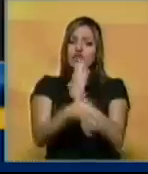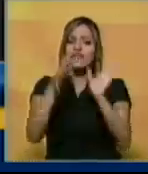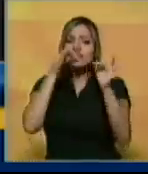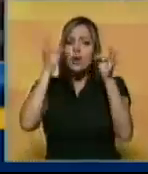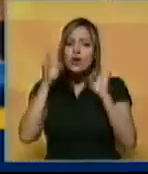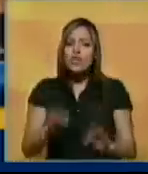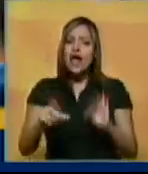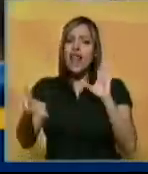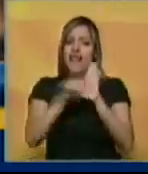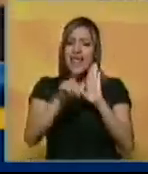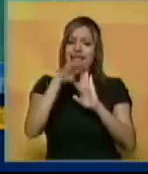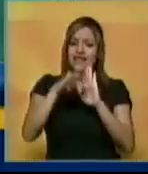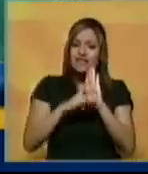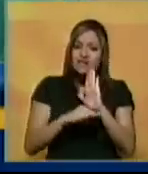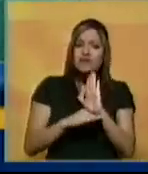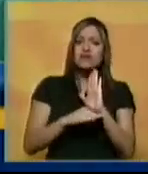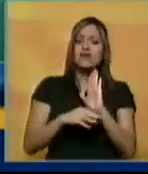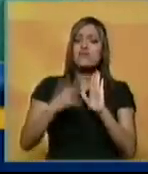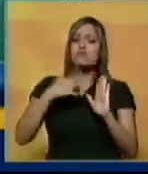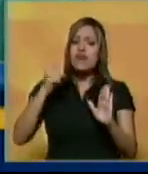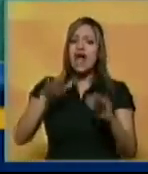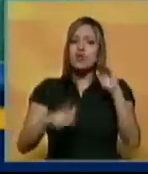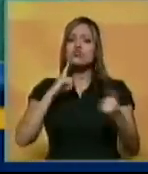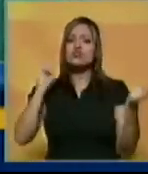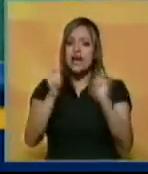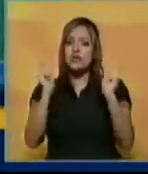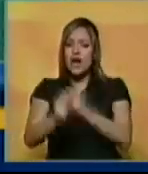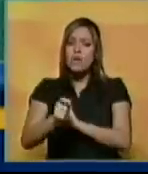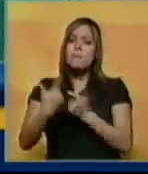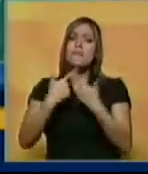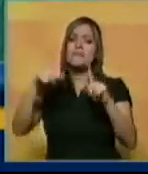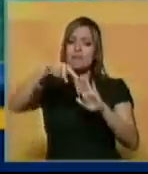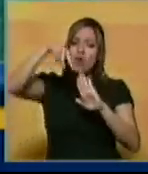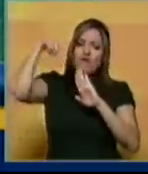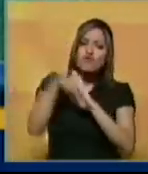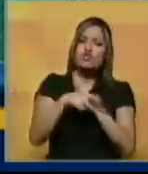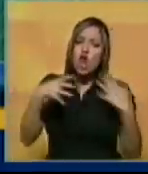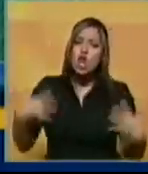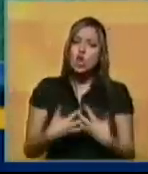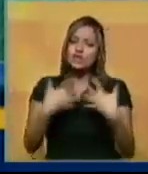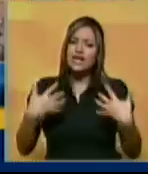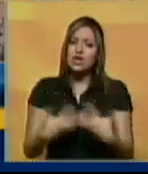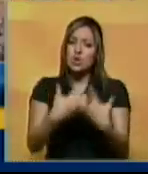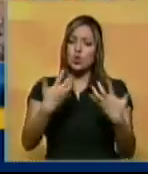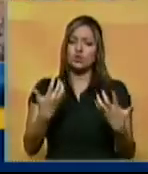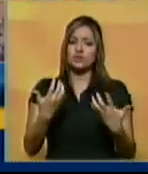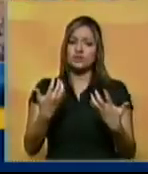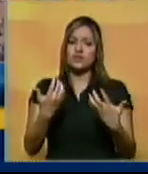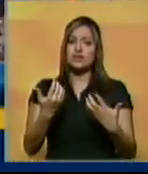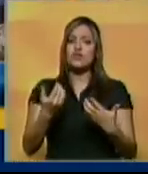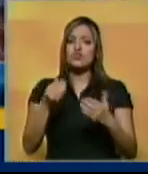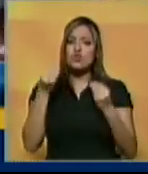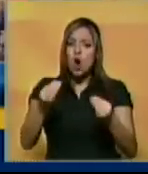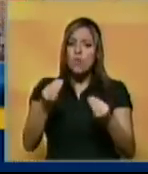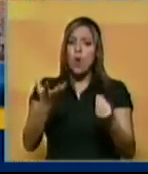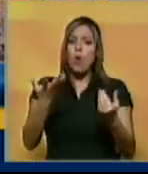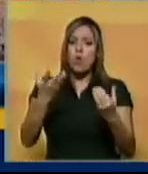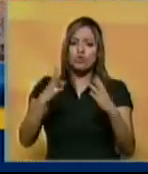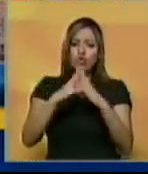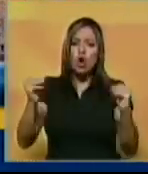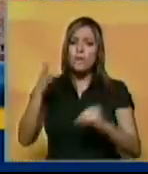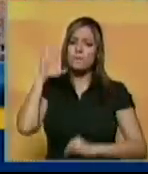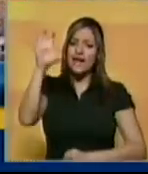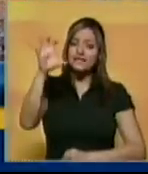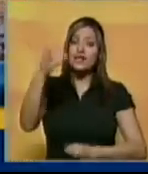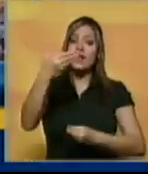seguridad y haga algunas reformas que permitan profundizar la lucha contra la inseguridad en el país. El documento fue